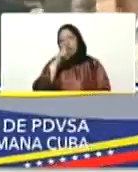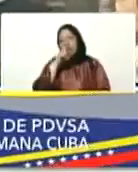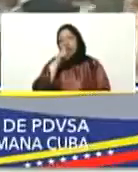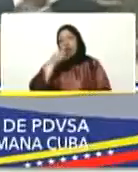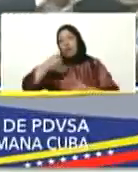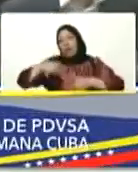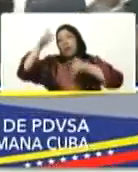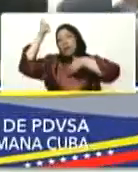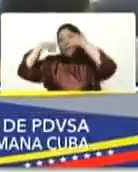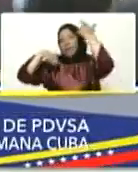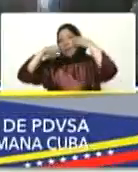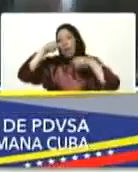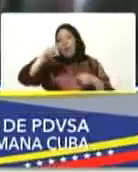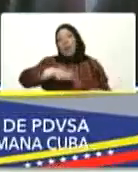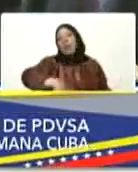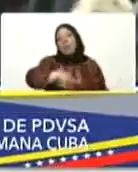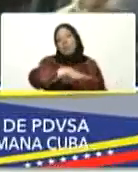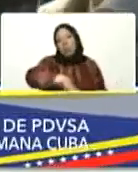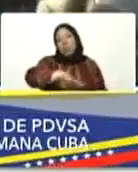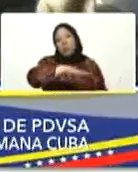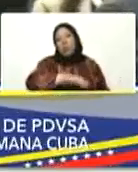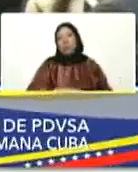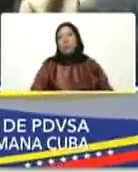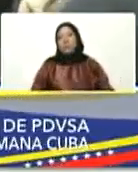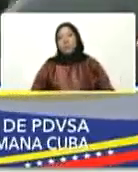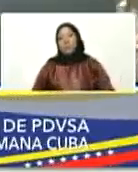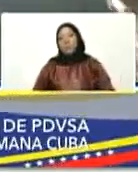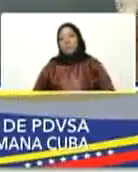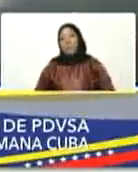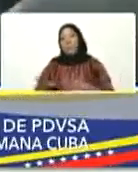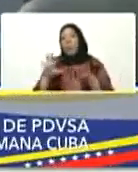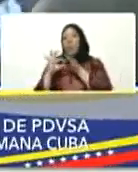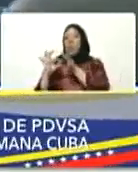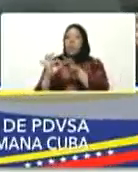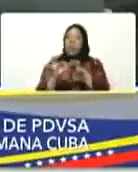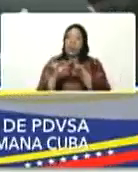de Chávez y del pueblo. Y estamos unidos.